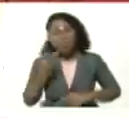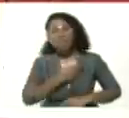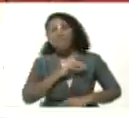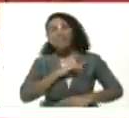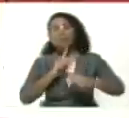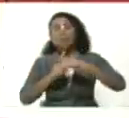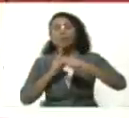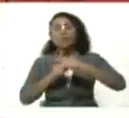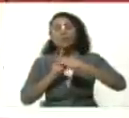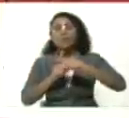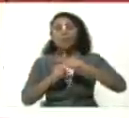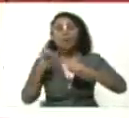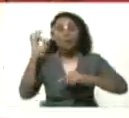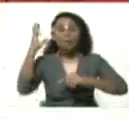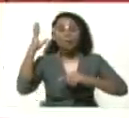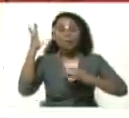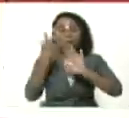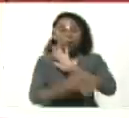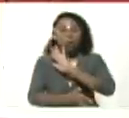de